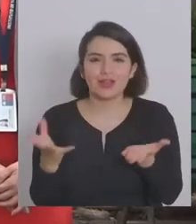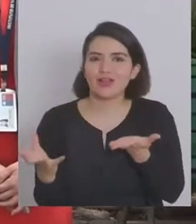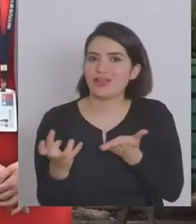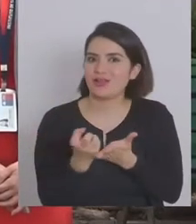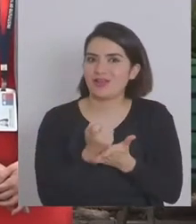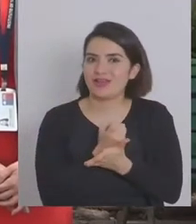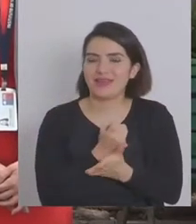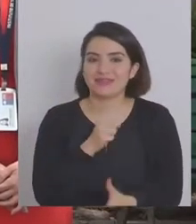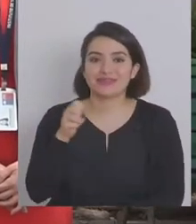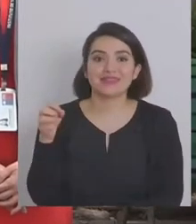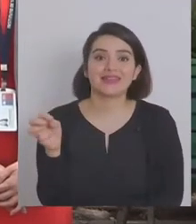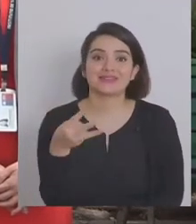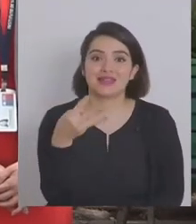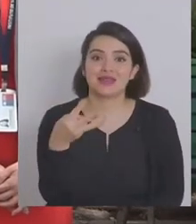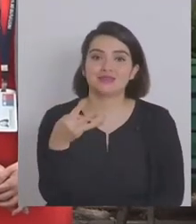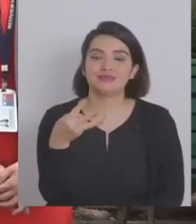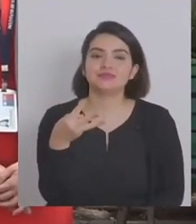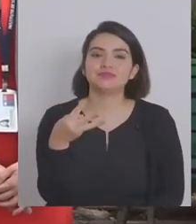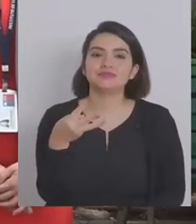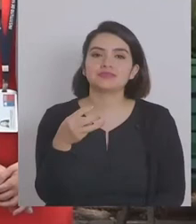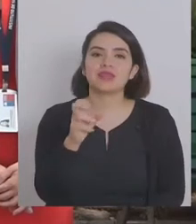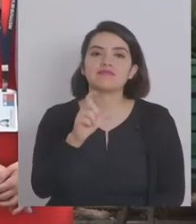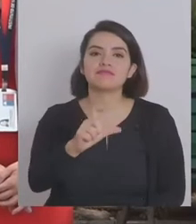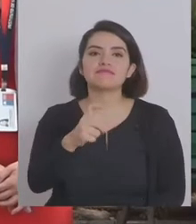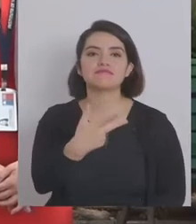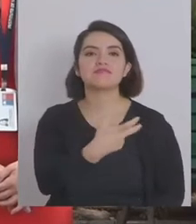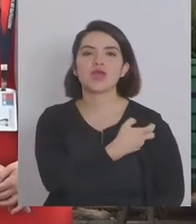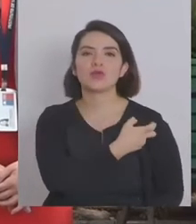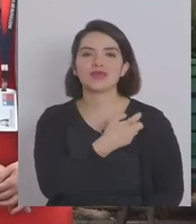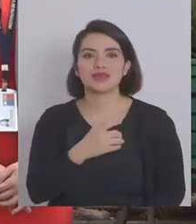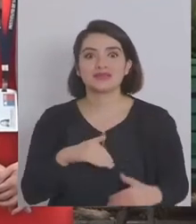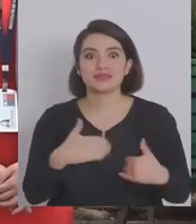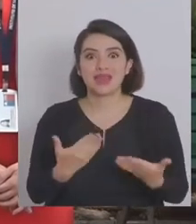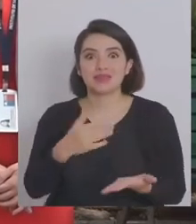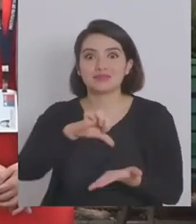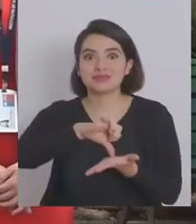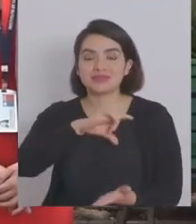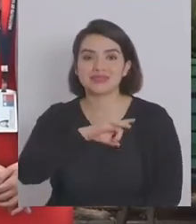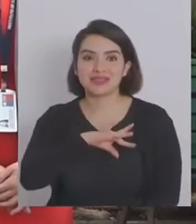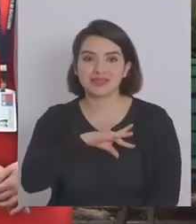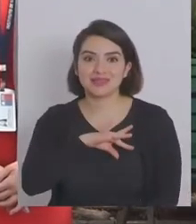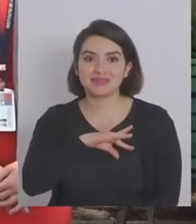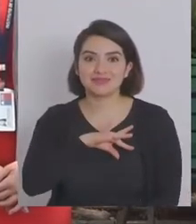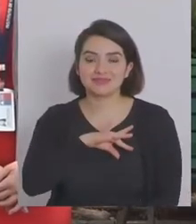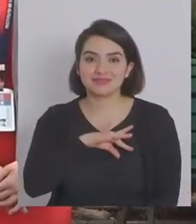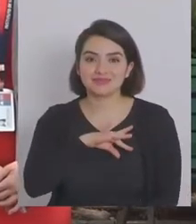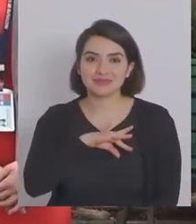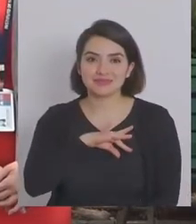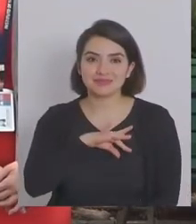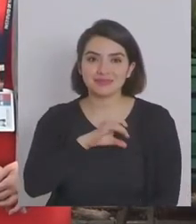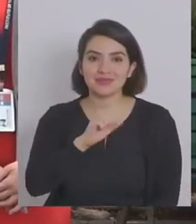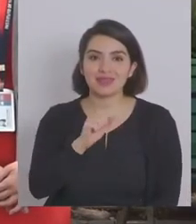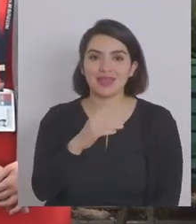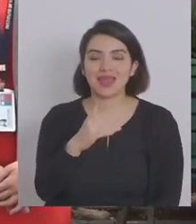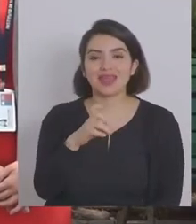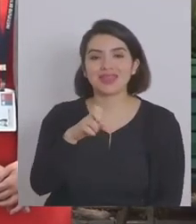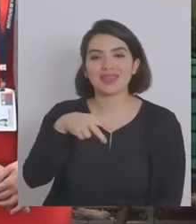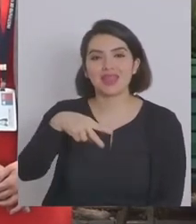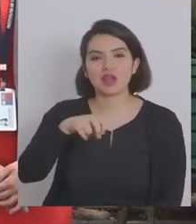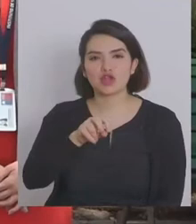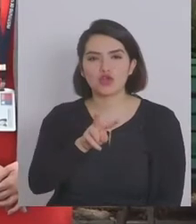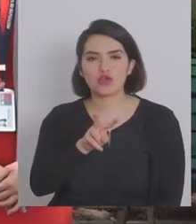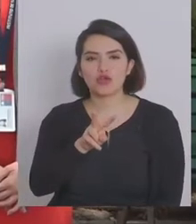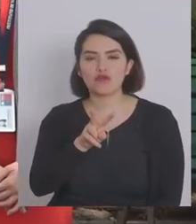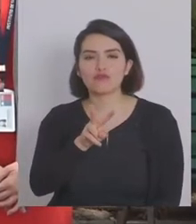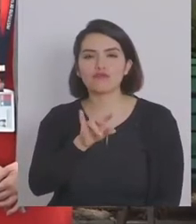insisto, una tercera vacuna para Chile. Una vacuna que es adenovirus, es decir, adenovirus